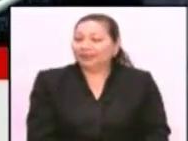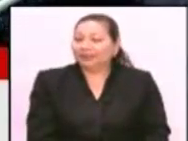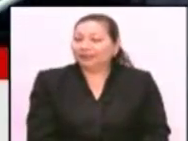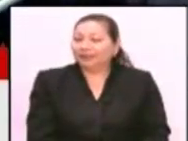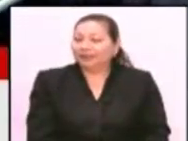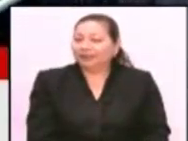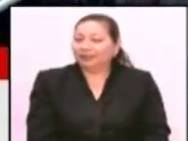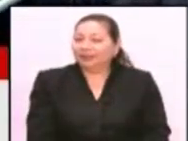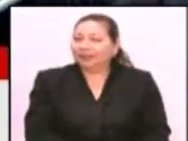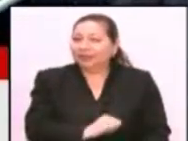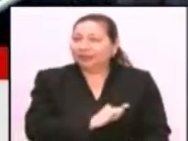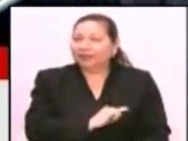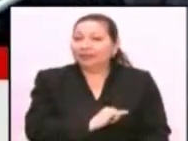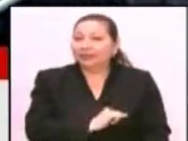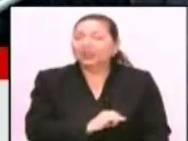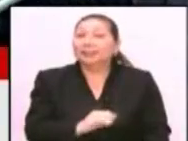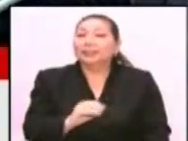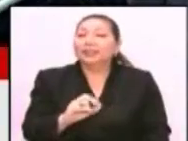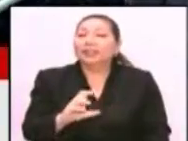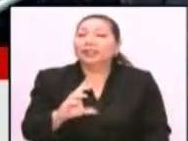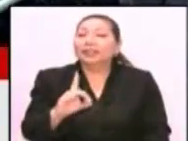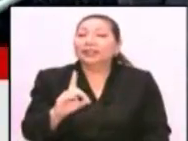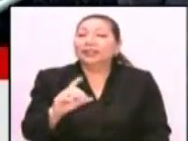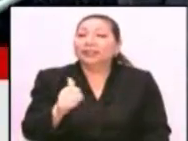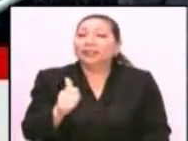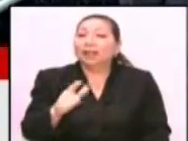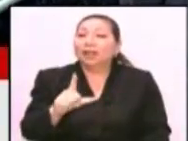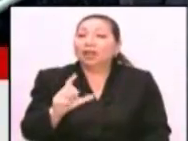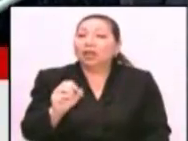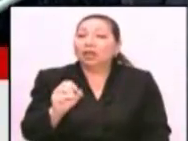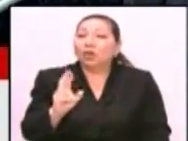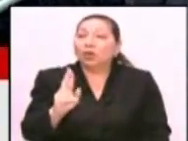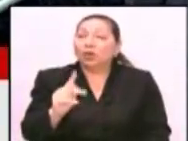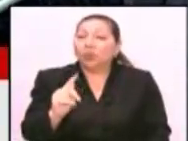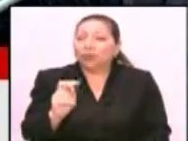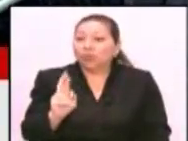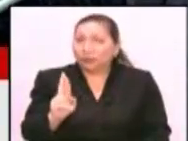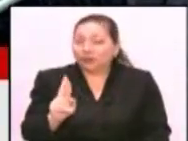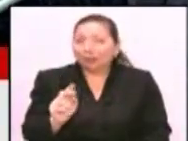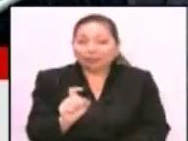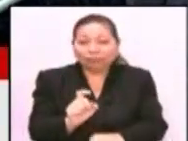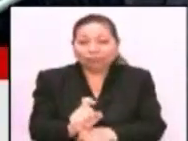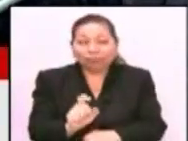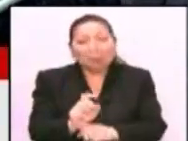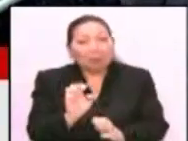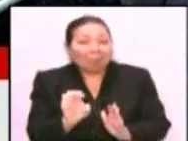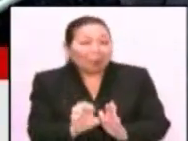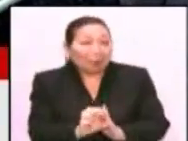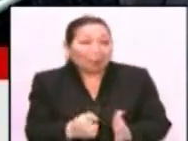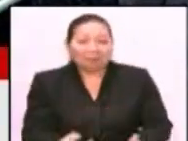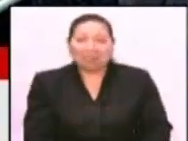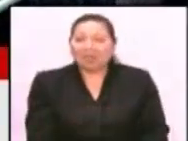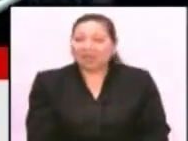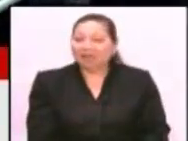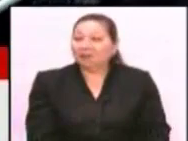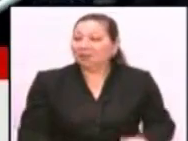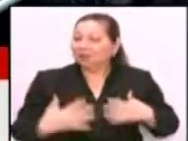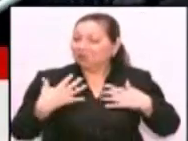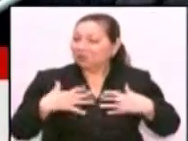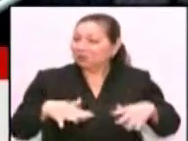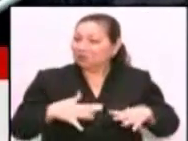es, el Instituto Dalorto, con sus diferentes profesores, les enseñan, por ejemplo, en el